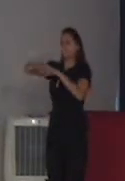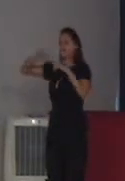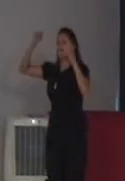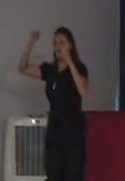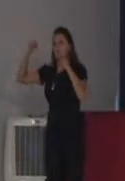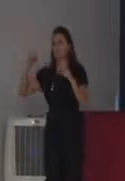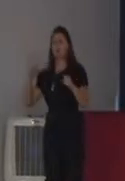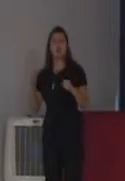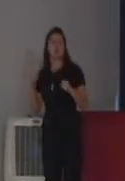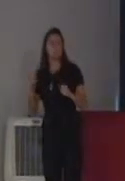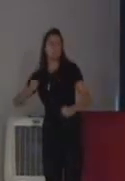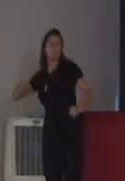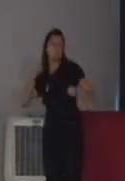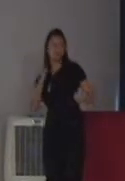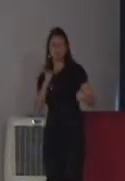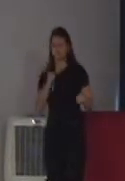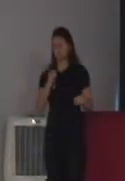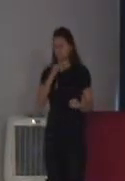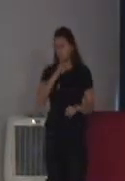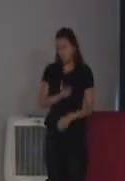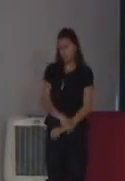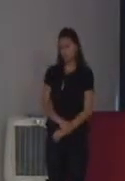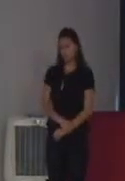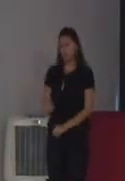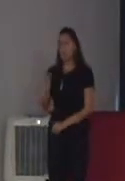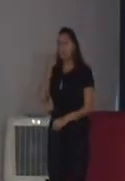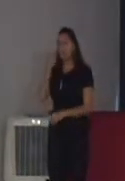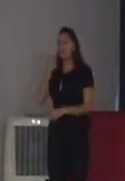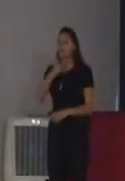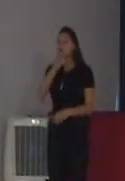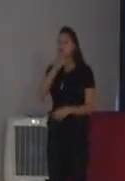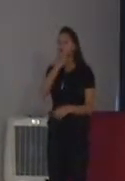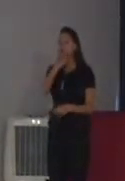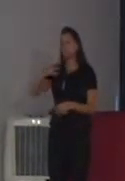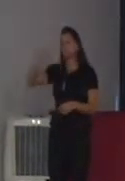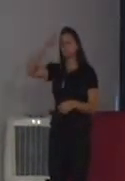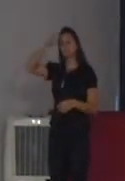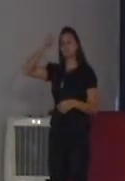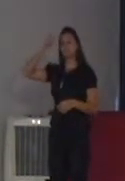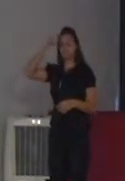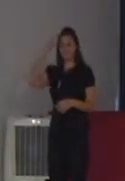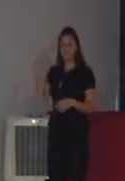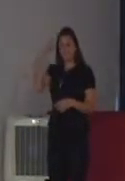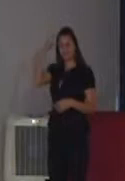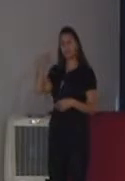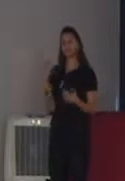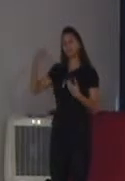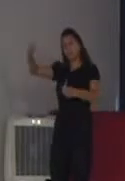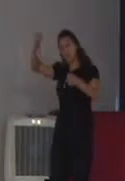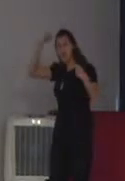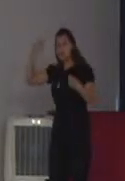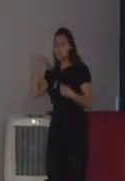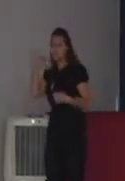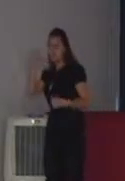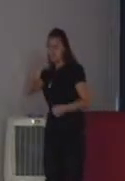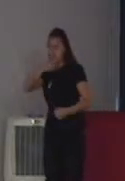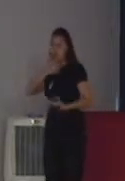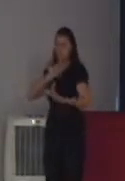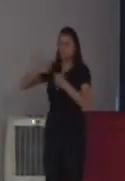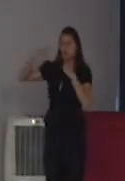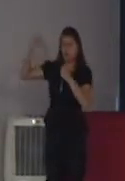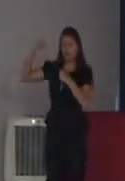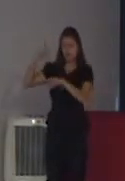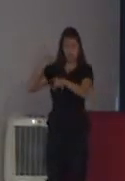a matarlo, ¿sí? Una mujer lesbiana en Inglaterra, si sale a exigir sus derechos como lesbiana, como mujer, etcétera, etcétera, no va a